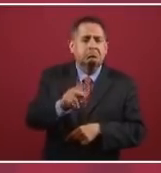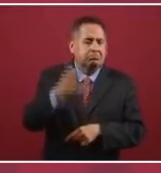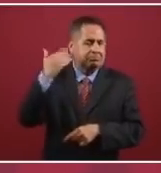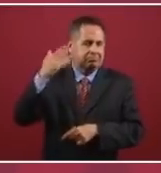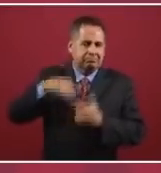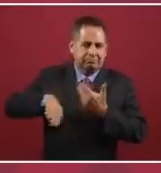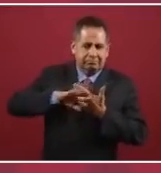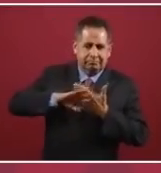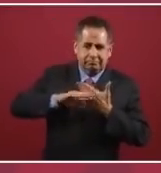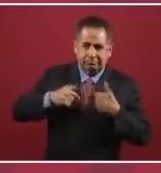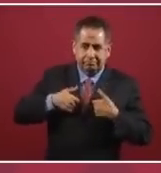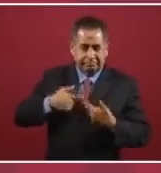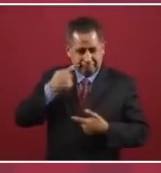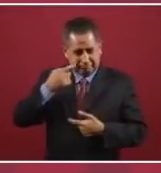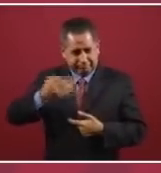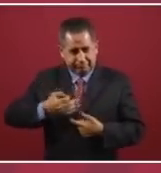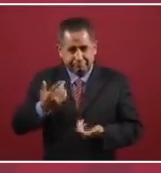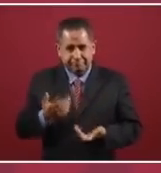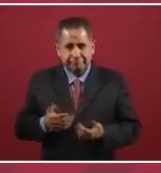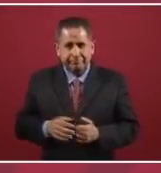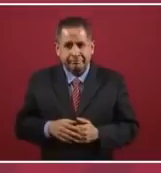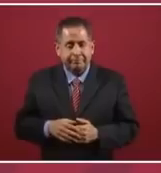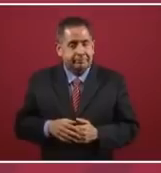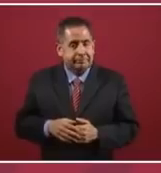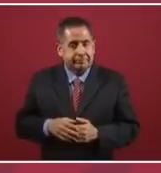O sea, se puede probar